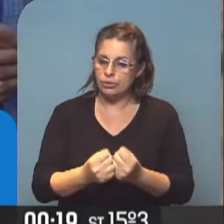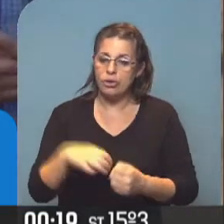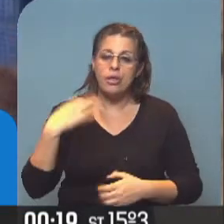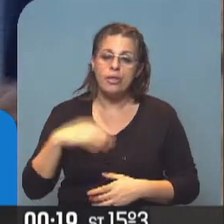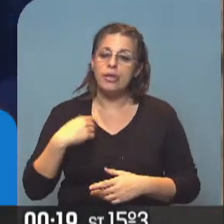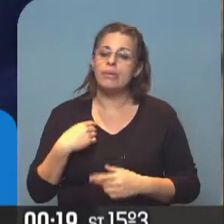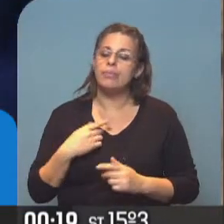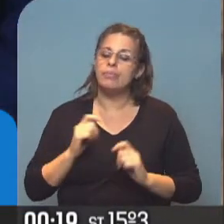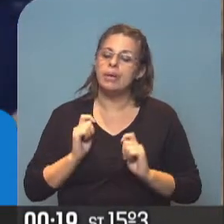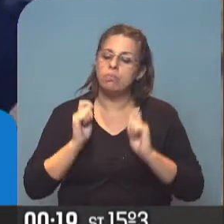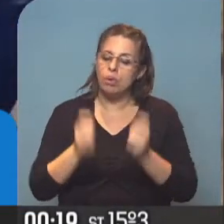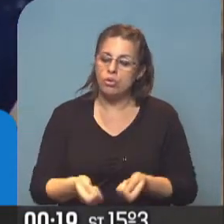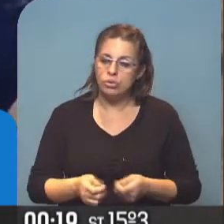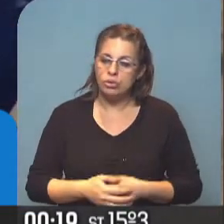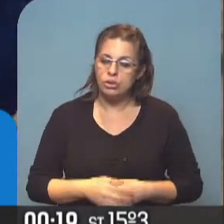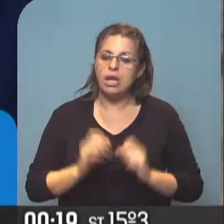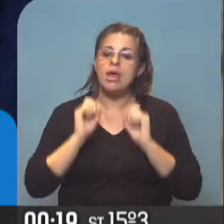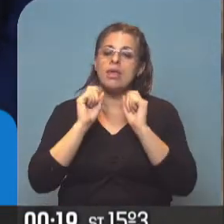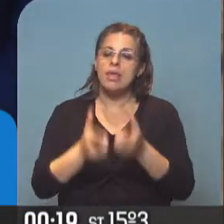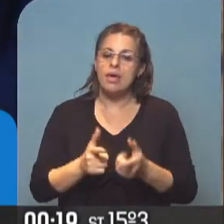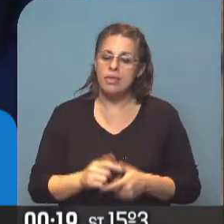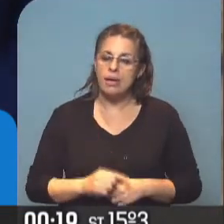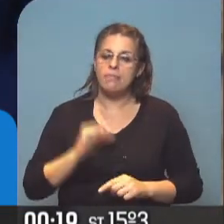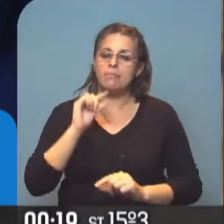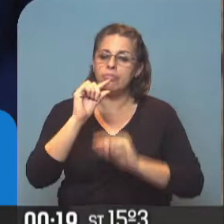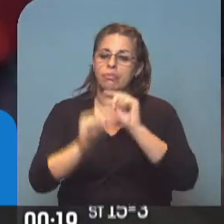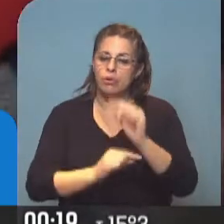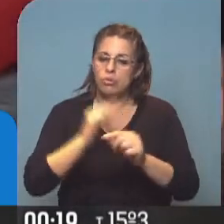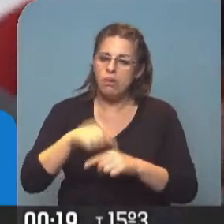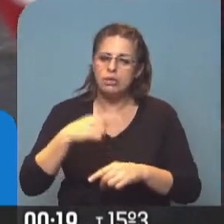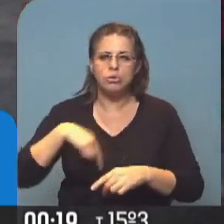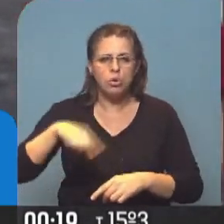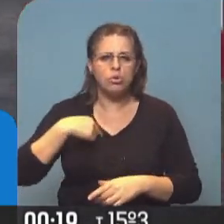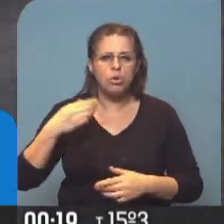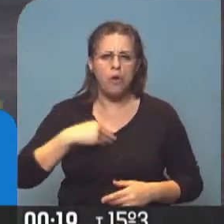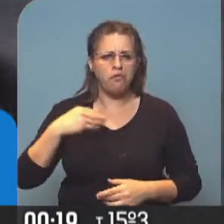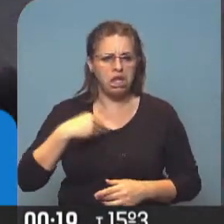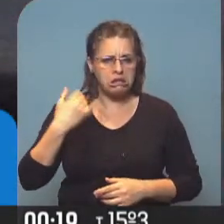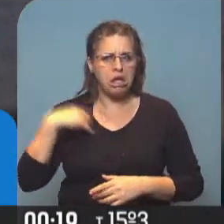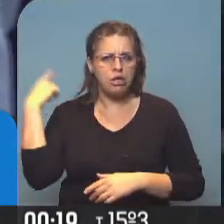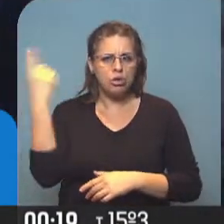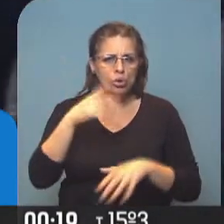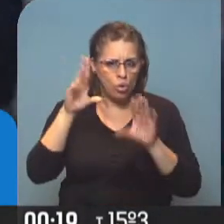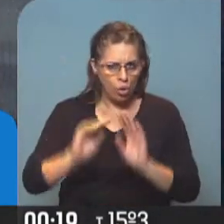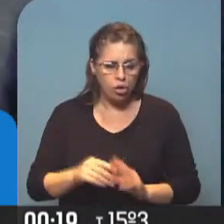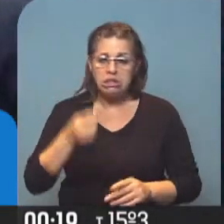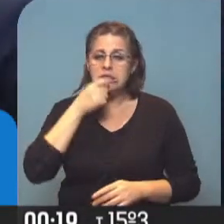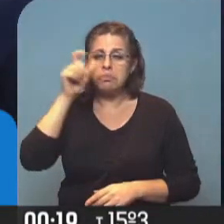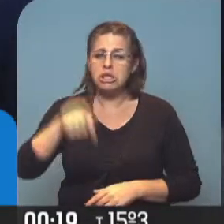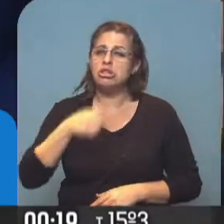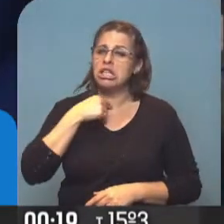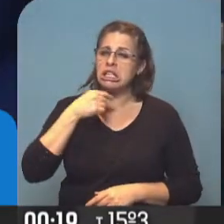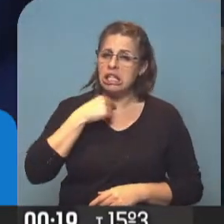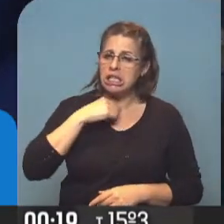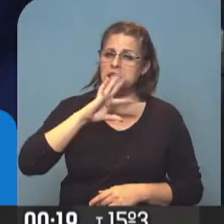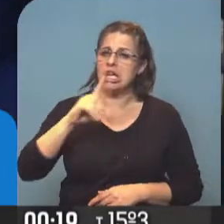que seguir apostando a generar cada vez más credibilidad entre todos nosotros. Si hay un argentino que quiere hacerle trampa al